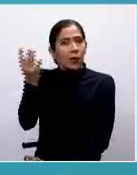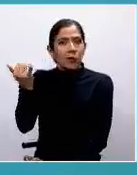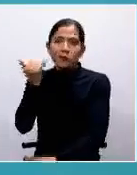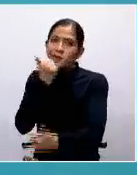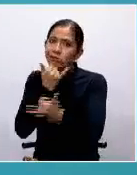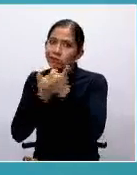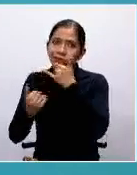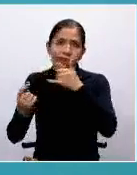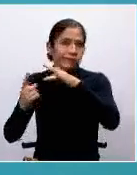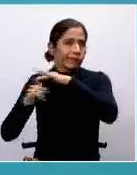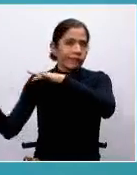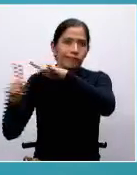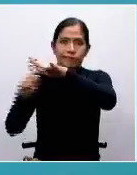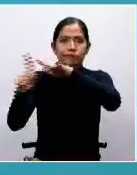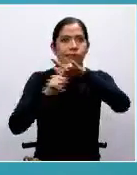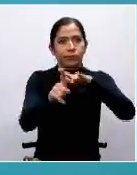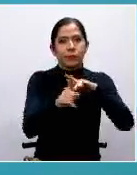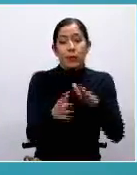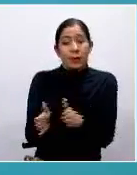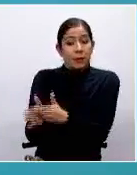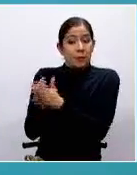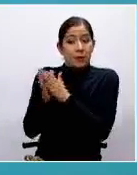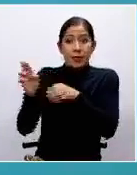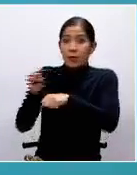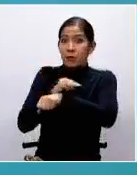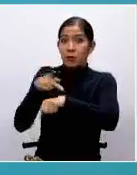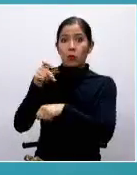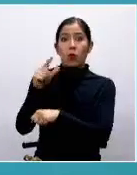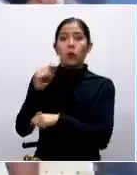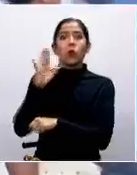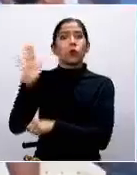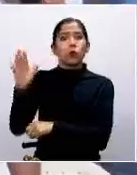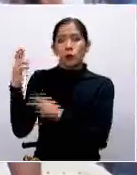piden al Ministerio Público actuar de oficio en este caso.